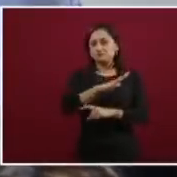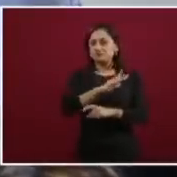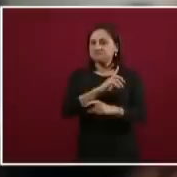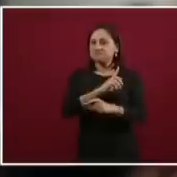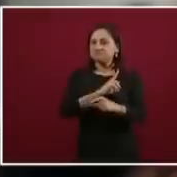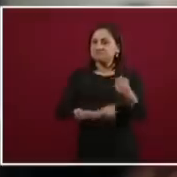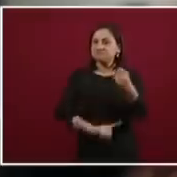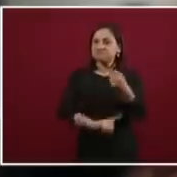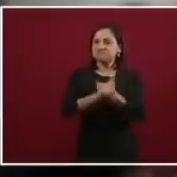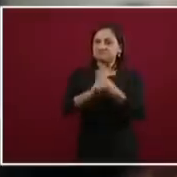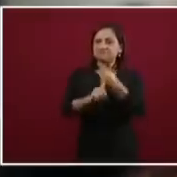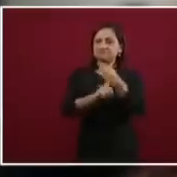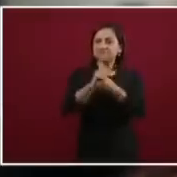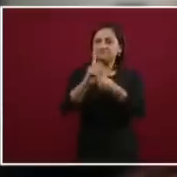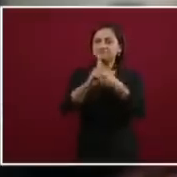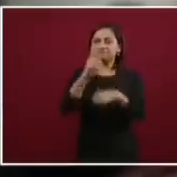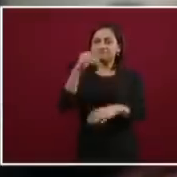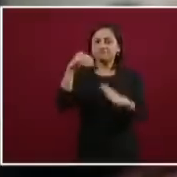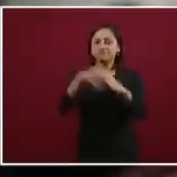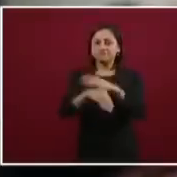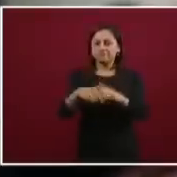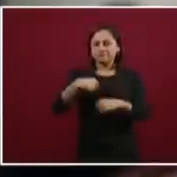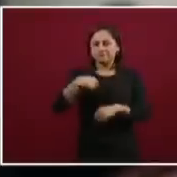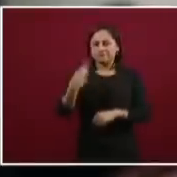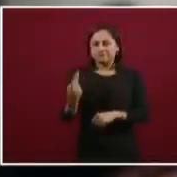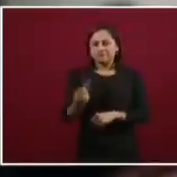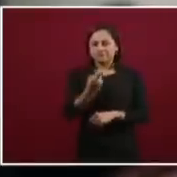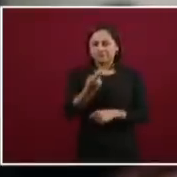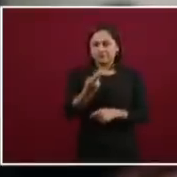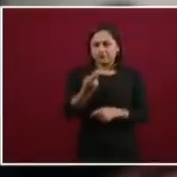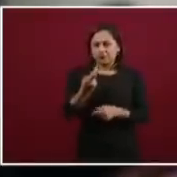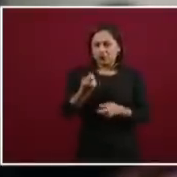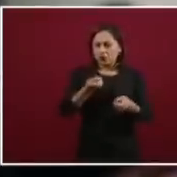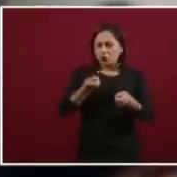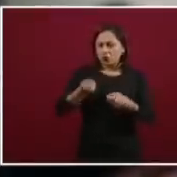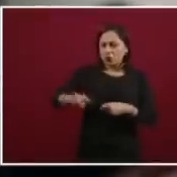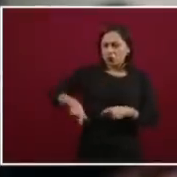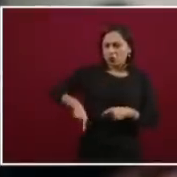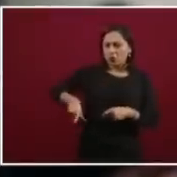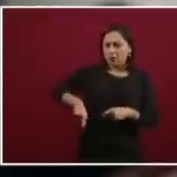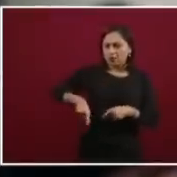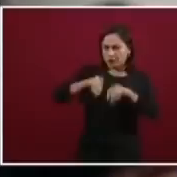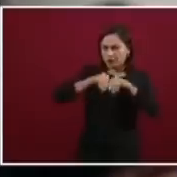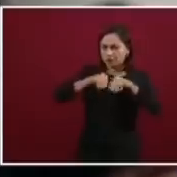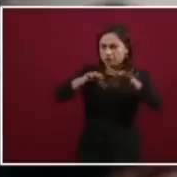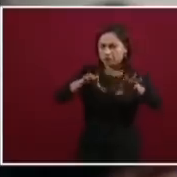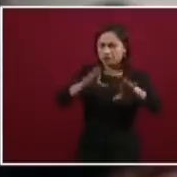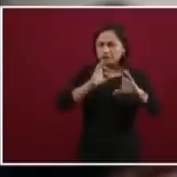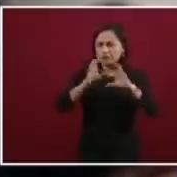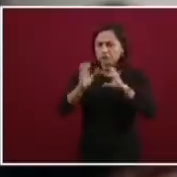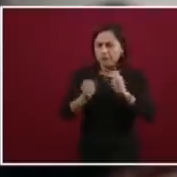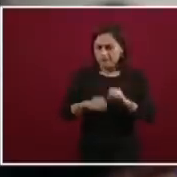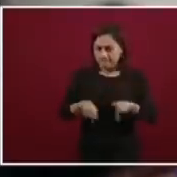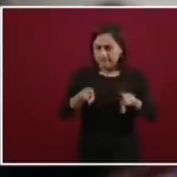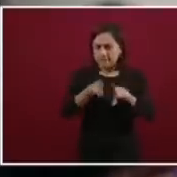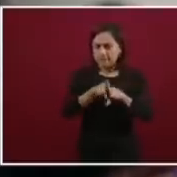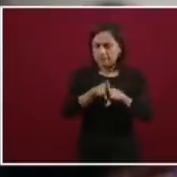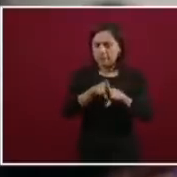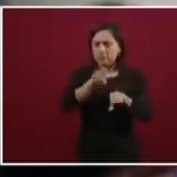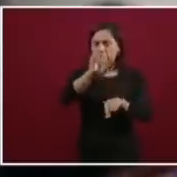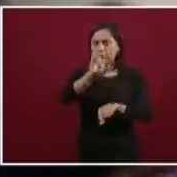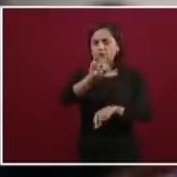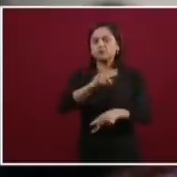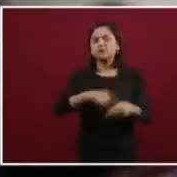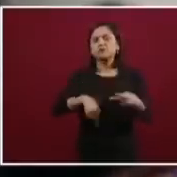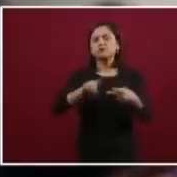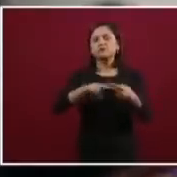gobernar es comunicar y preguntarle si en su mensaje ante los empresarios de